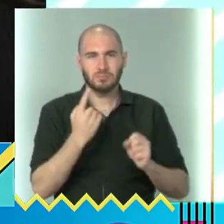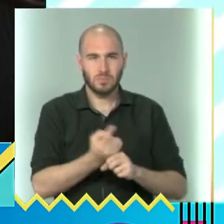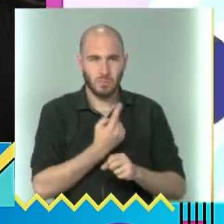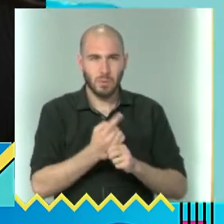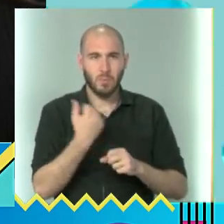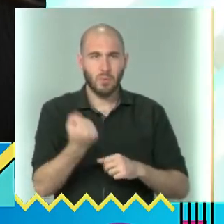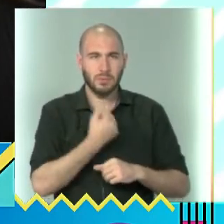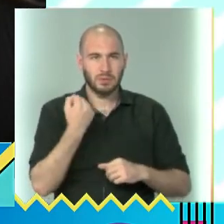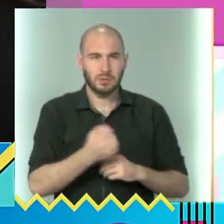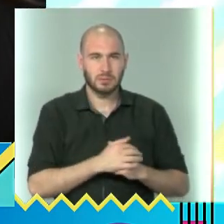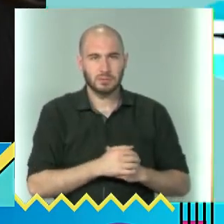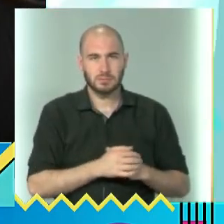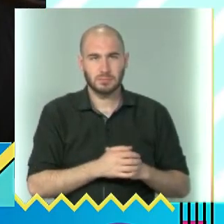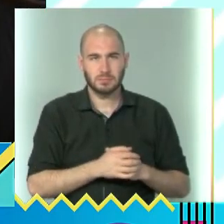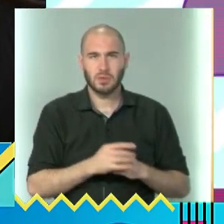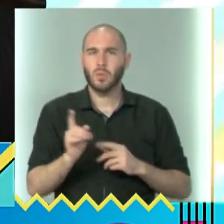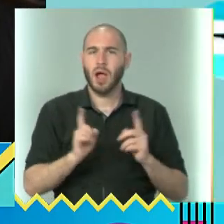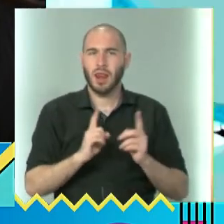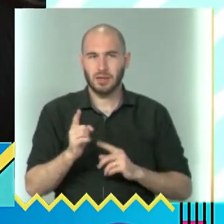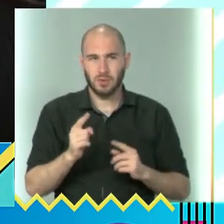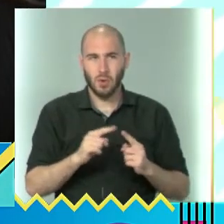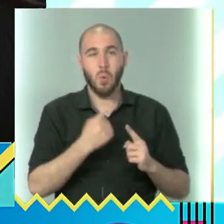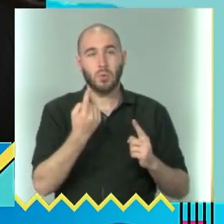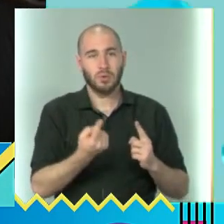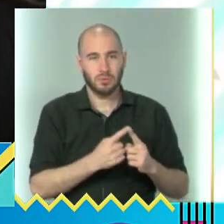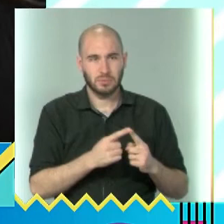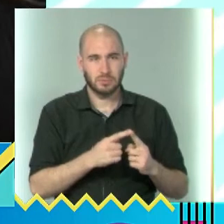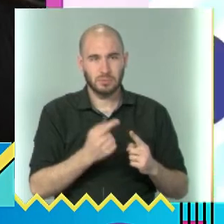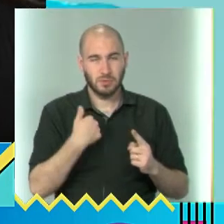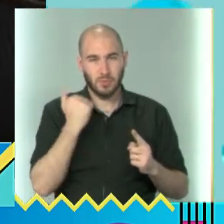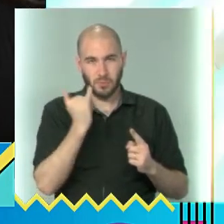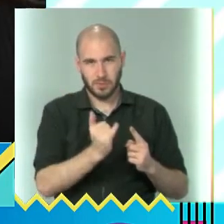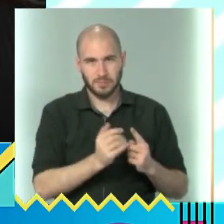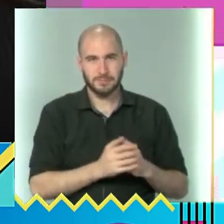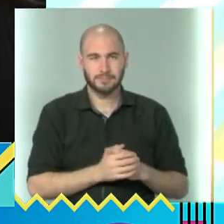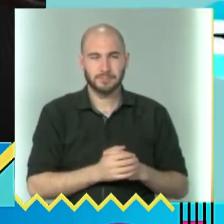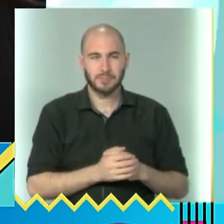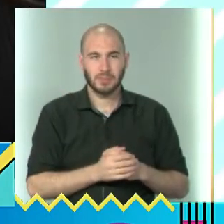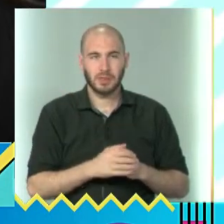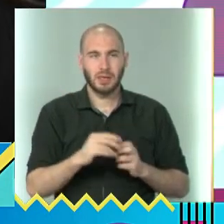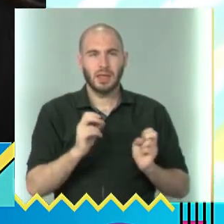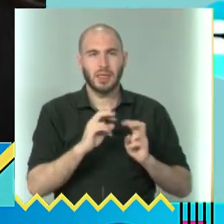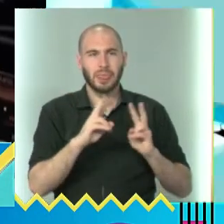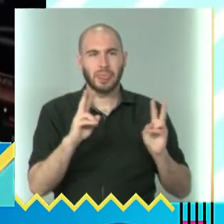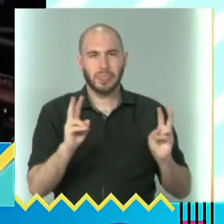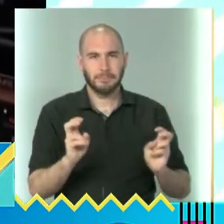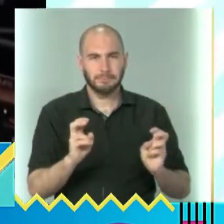muy importantes. ¿Cuáles? Uno, dejo. La cuestión